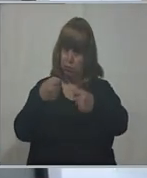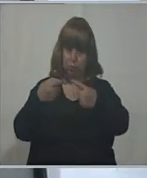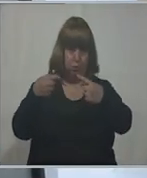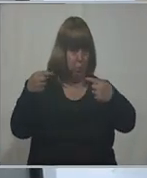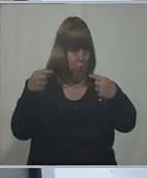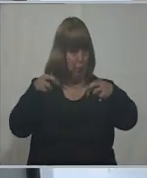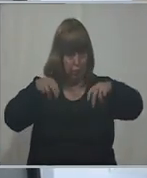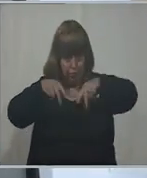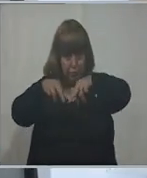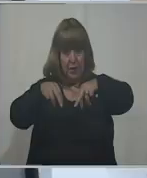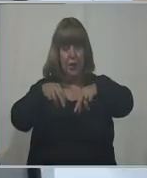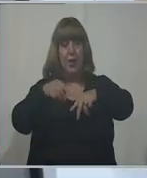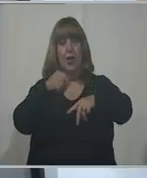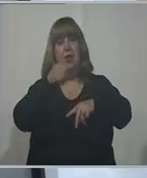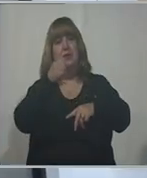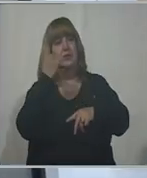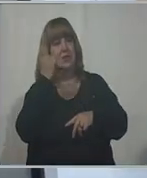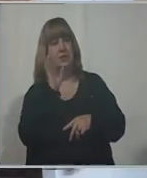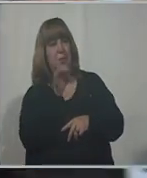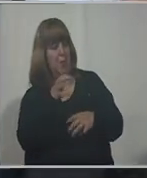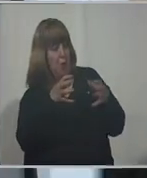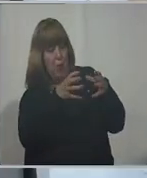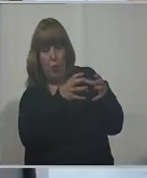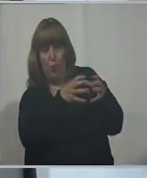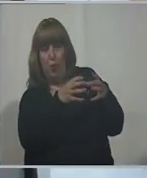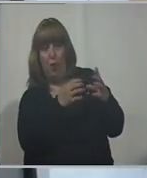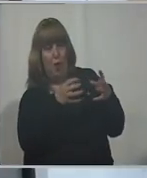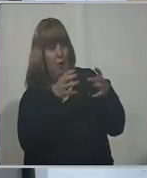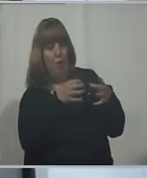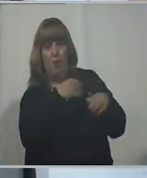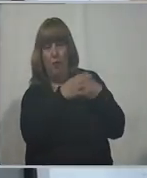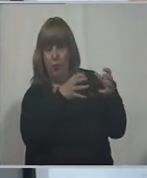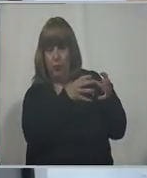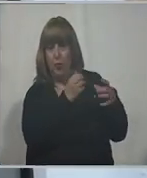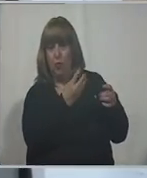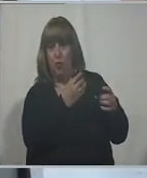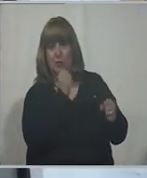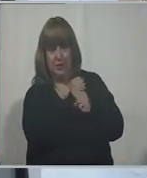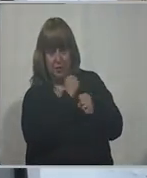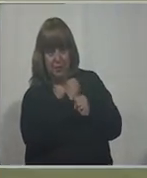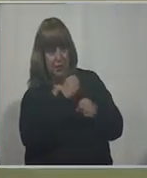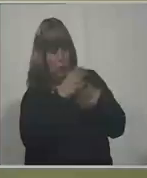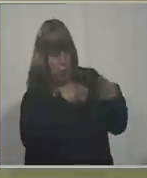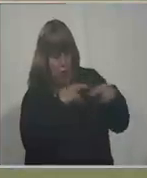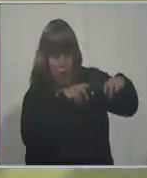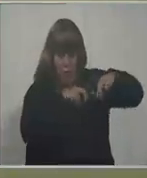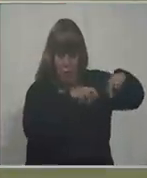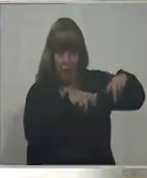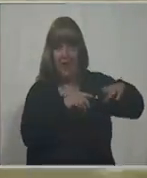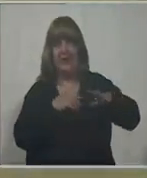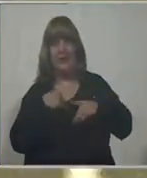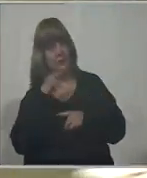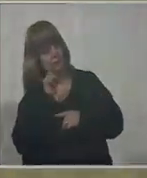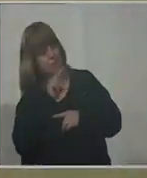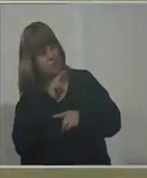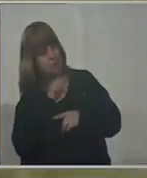como dijiste vos, ya lo conocemos, sabemos que juega bien, así que habrá que analizar bien el partido y tratar de tomar todos los recaudos posibles y